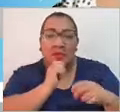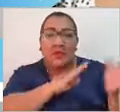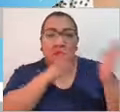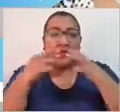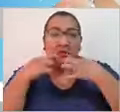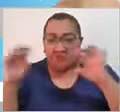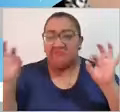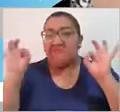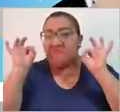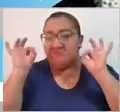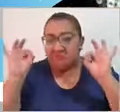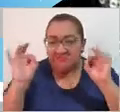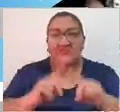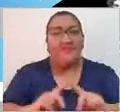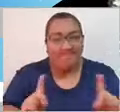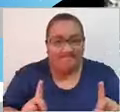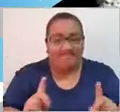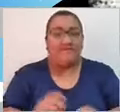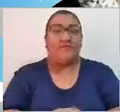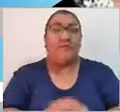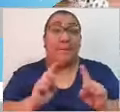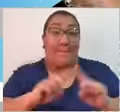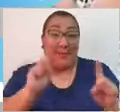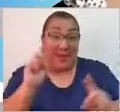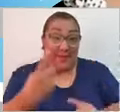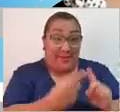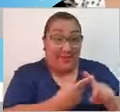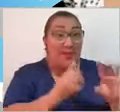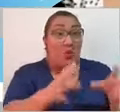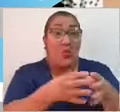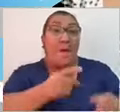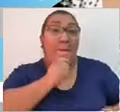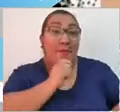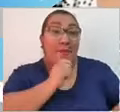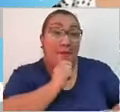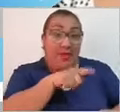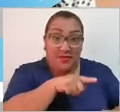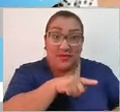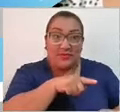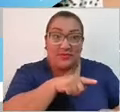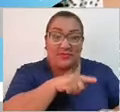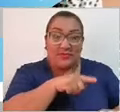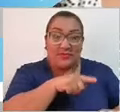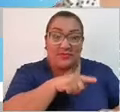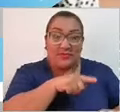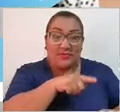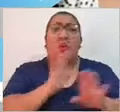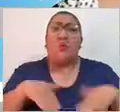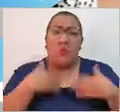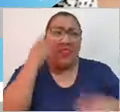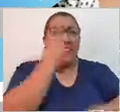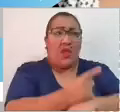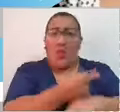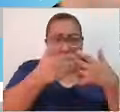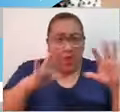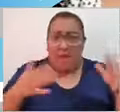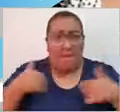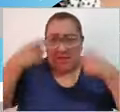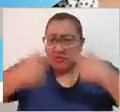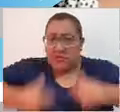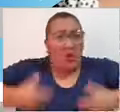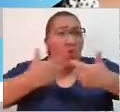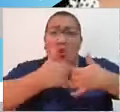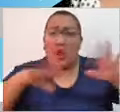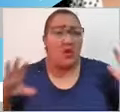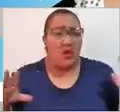público. En relación a la primera, al sector privado, la denuncia lo puede realizar cualquier víctima, cualquier